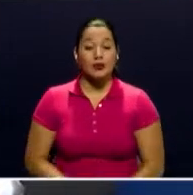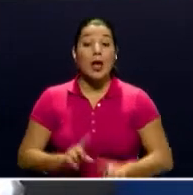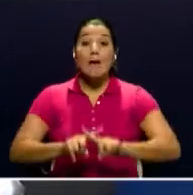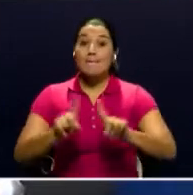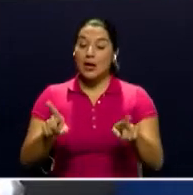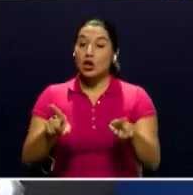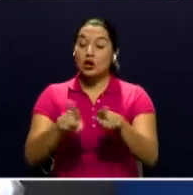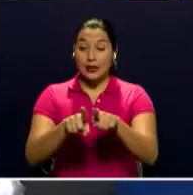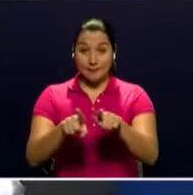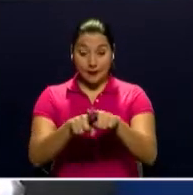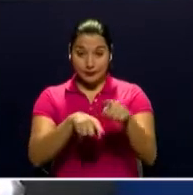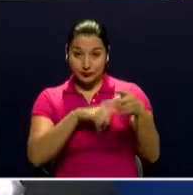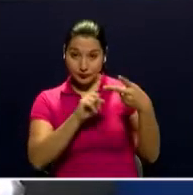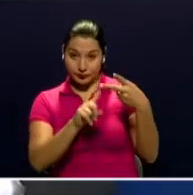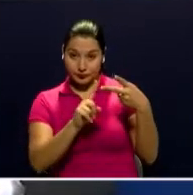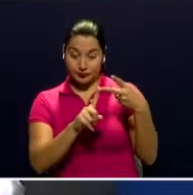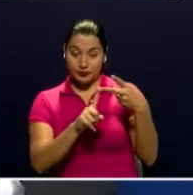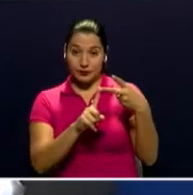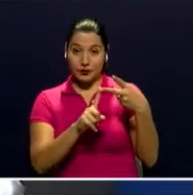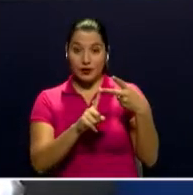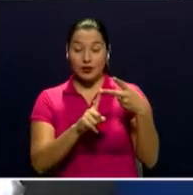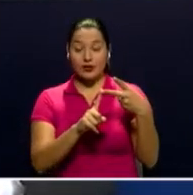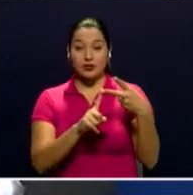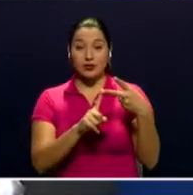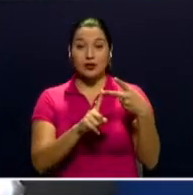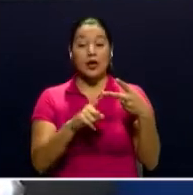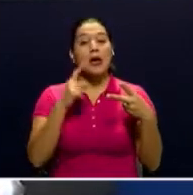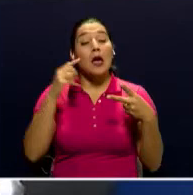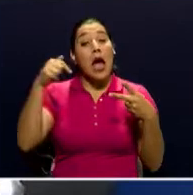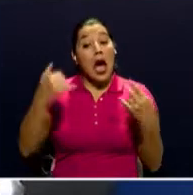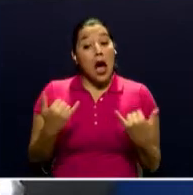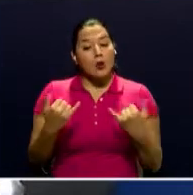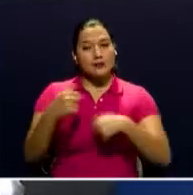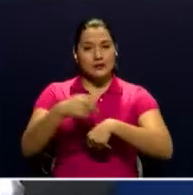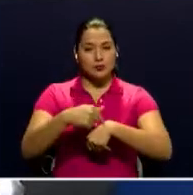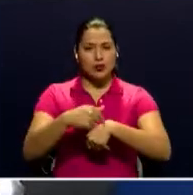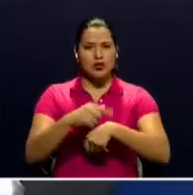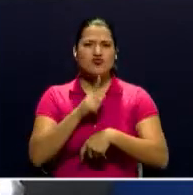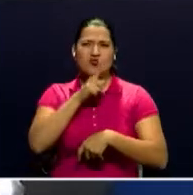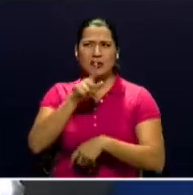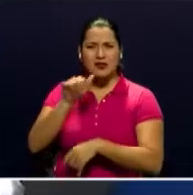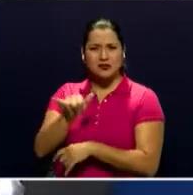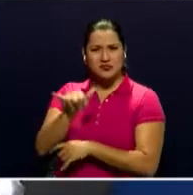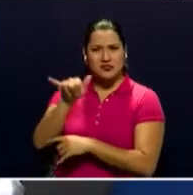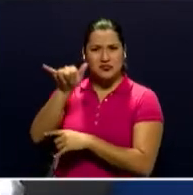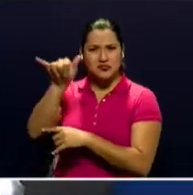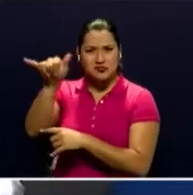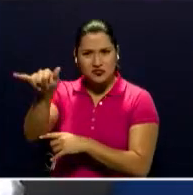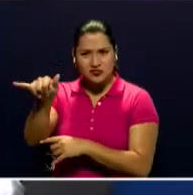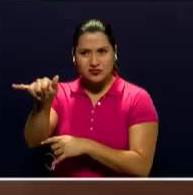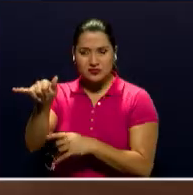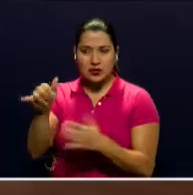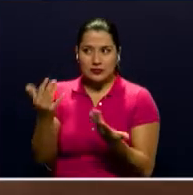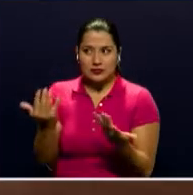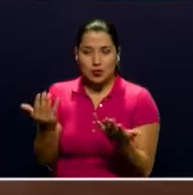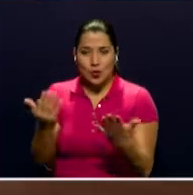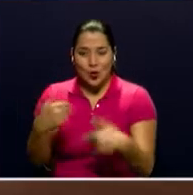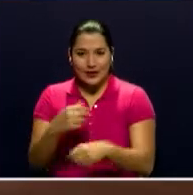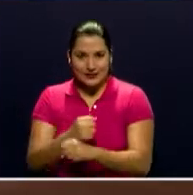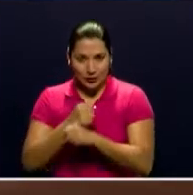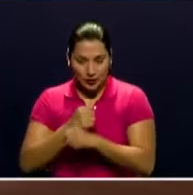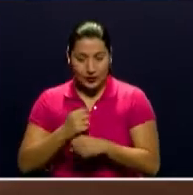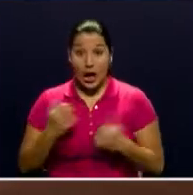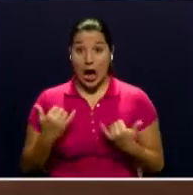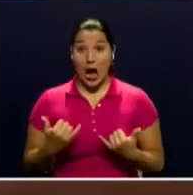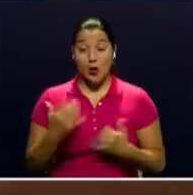también responde incluso, complementariamente, a que en este momento en realidad viajar es un asunto incierto. Actualmente